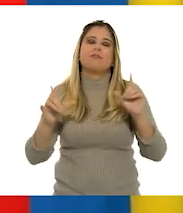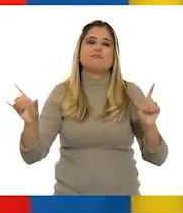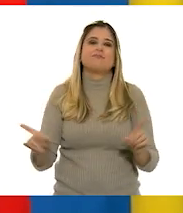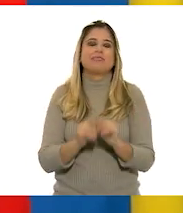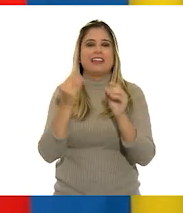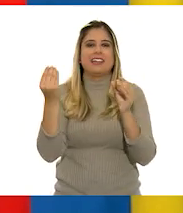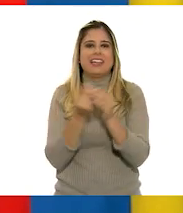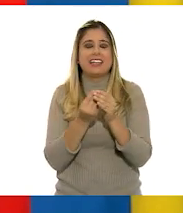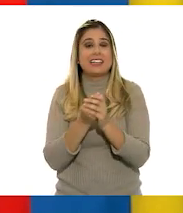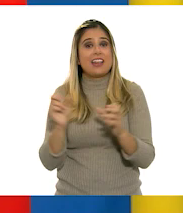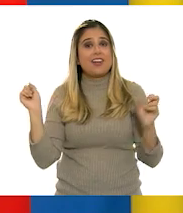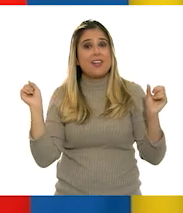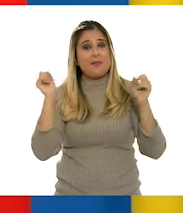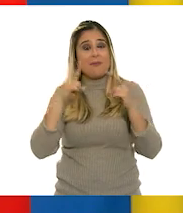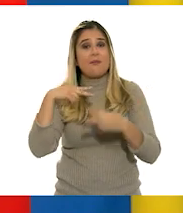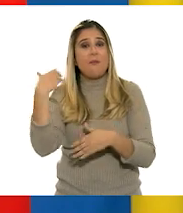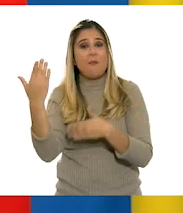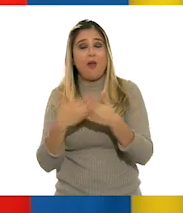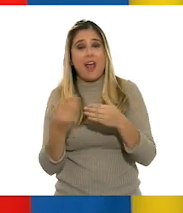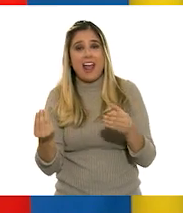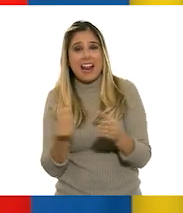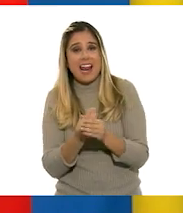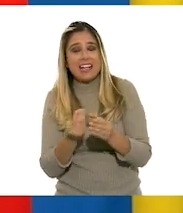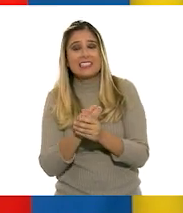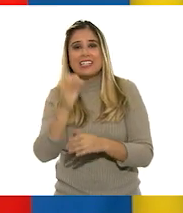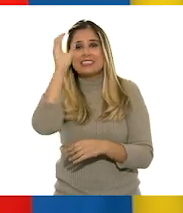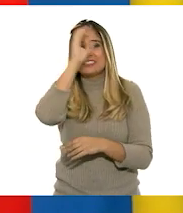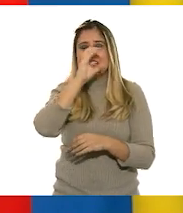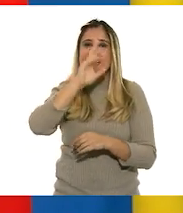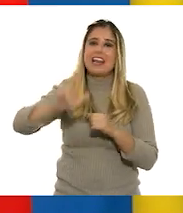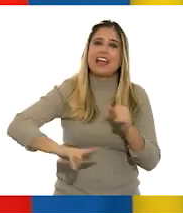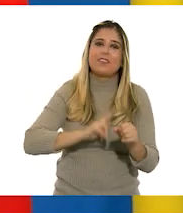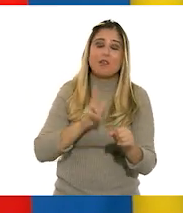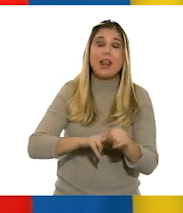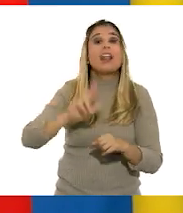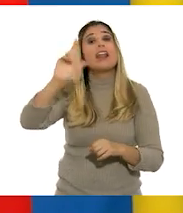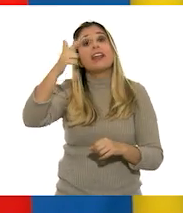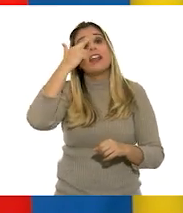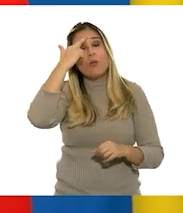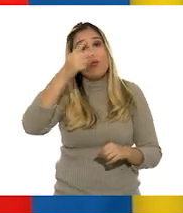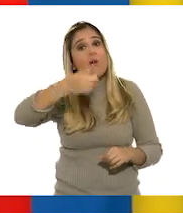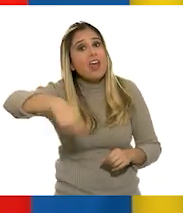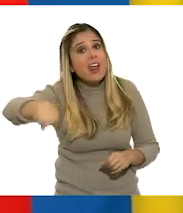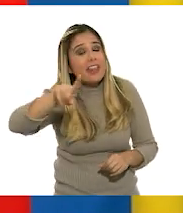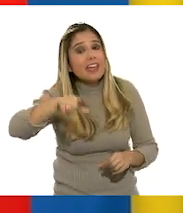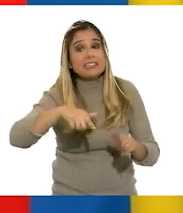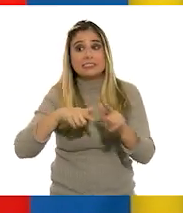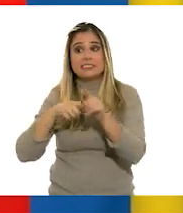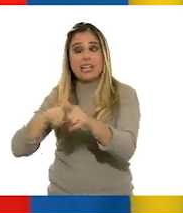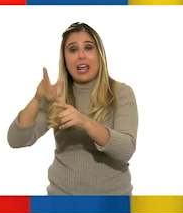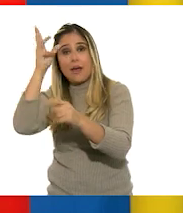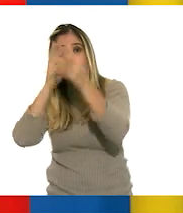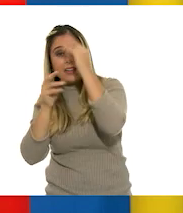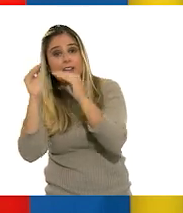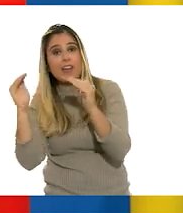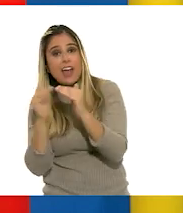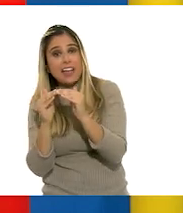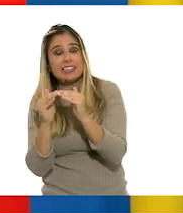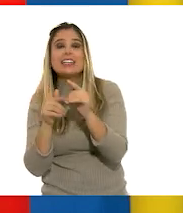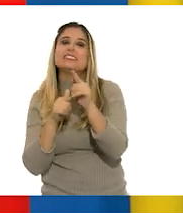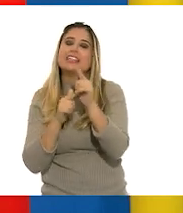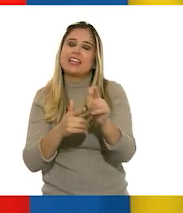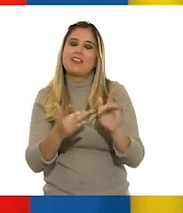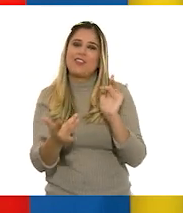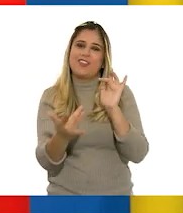clase. Nos vemos en la próxima sesión de Ciencias Naturales y recuerden, para seguir aprendiendo en casa, seguimos